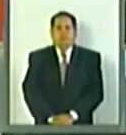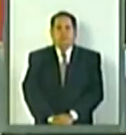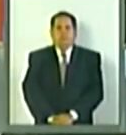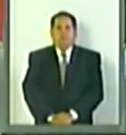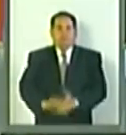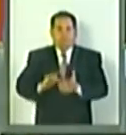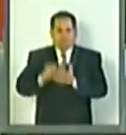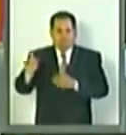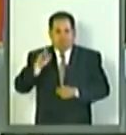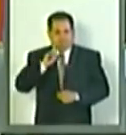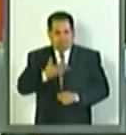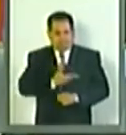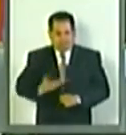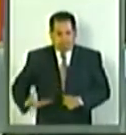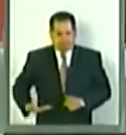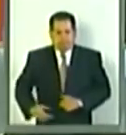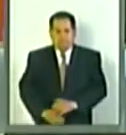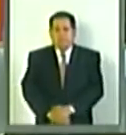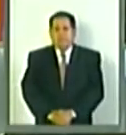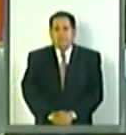gracias, presidenta.